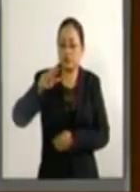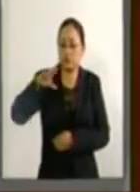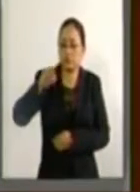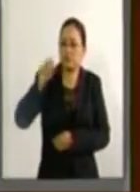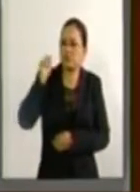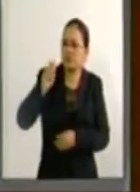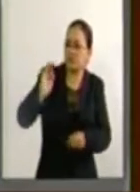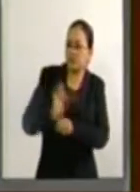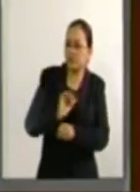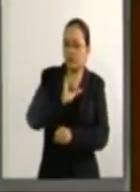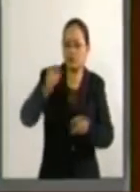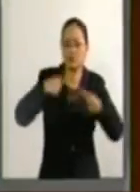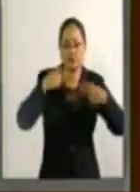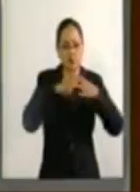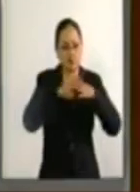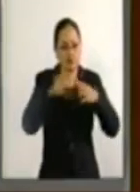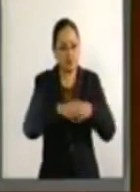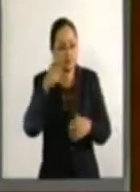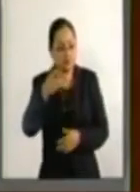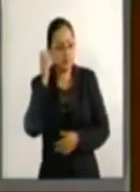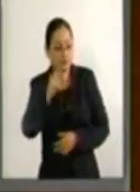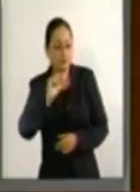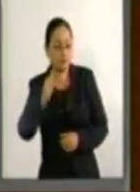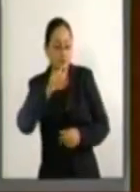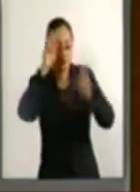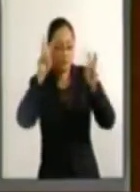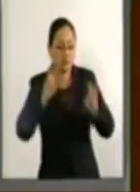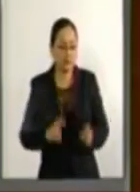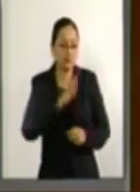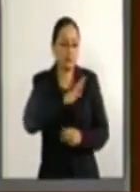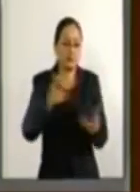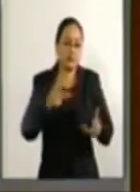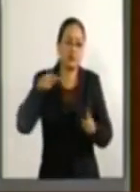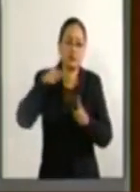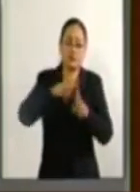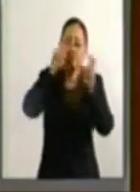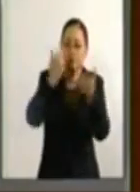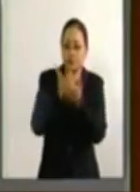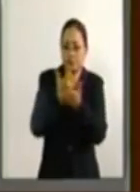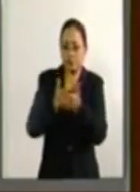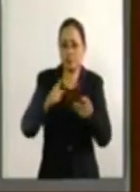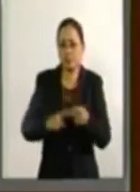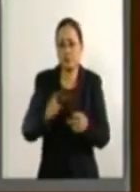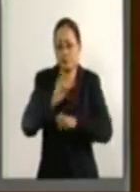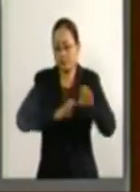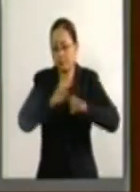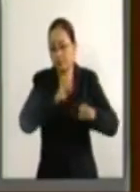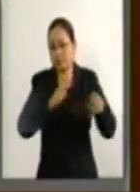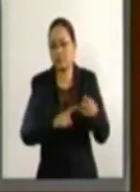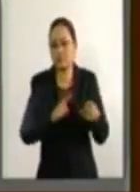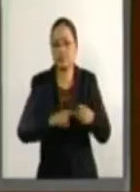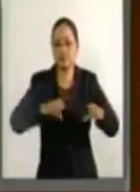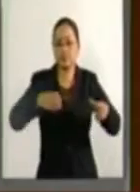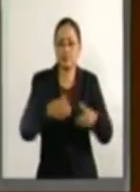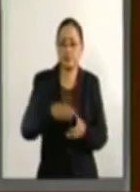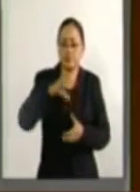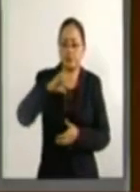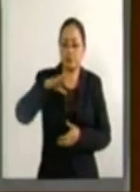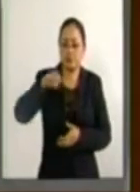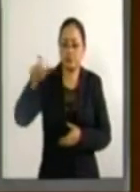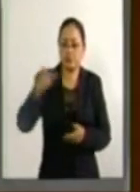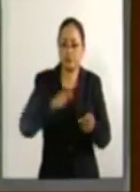que se puede profundizar también en otros ámbitos, como es el ámbito económico. Empresas como Cemex,